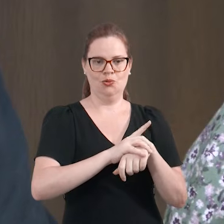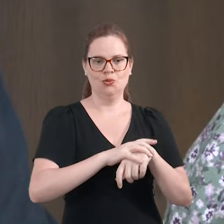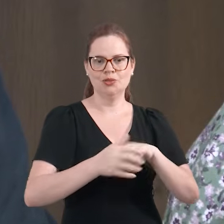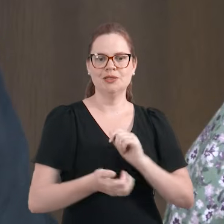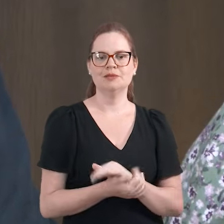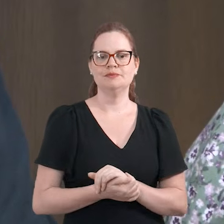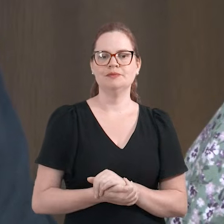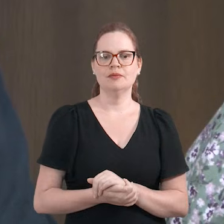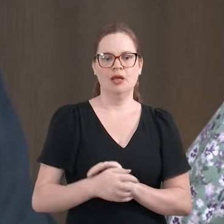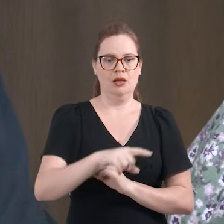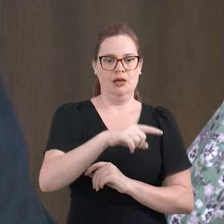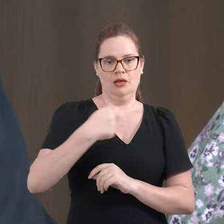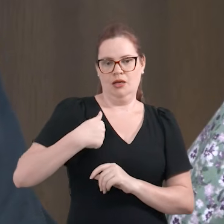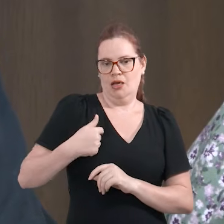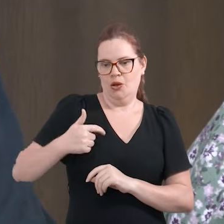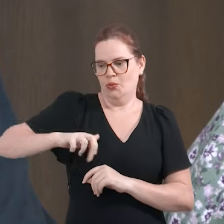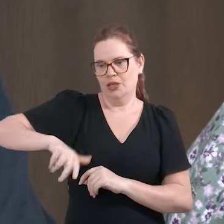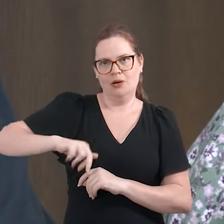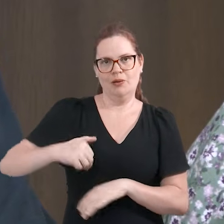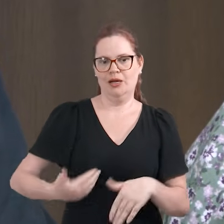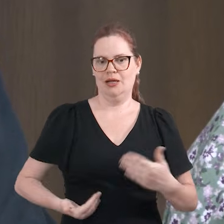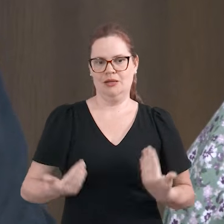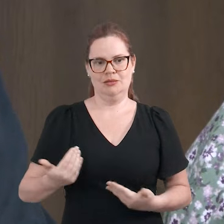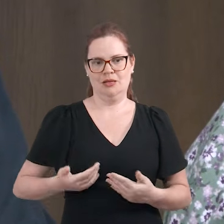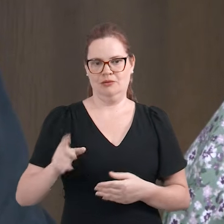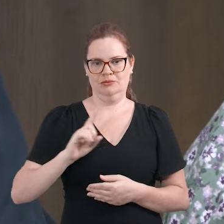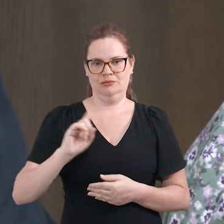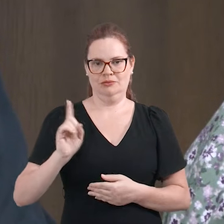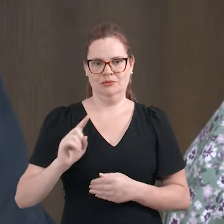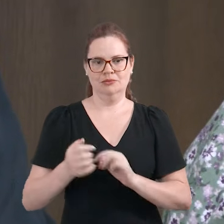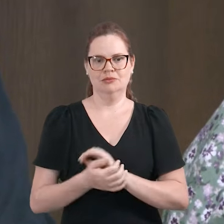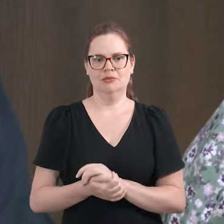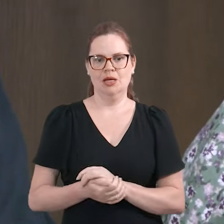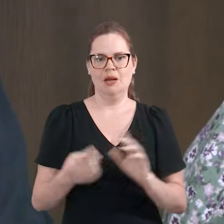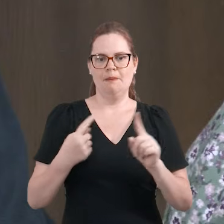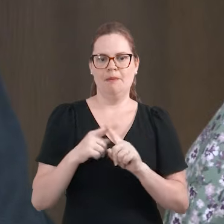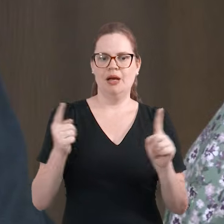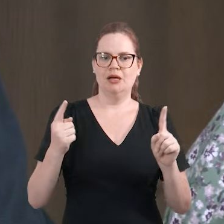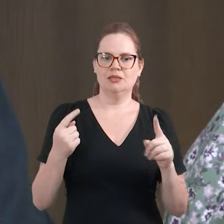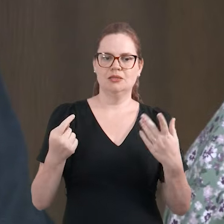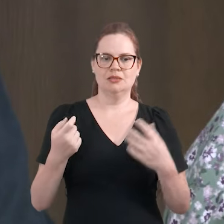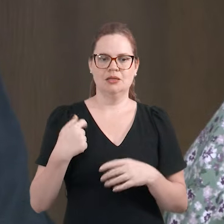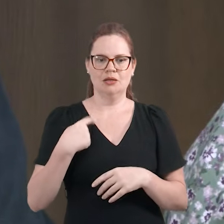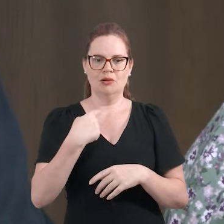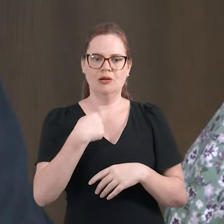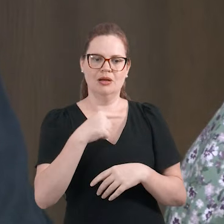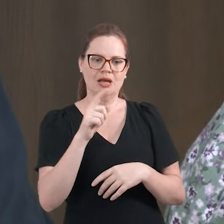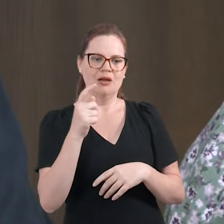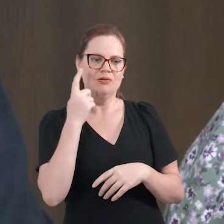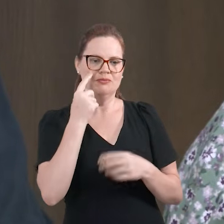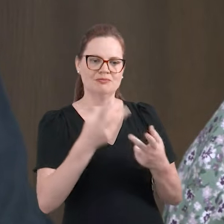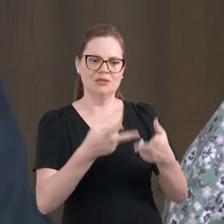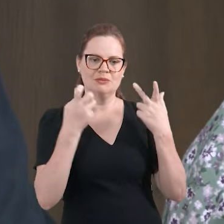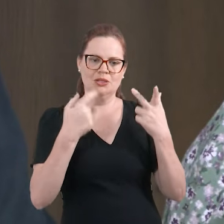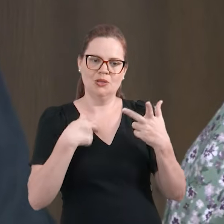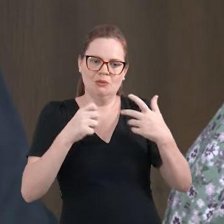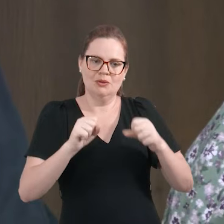Ellos no eran siervos del Señor, pero ella tenía una dolencia. Nosotros supimos que tenía una dolencia por medio de otro